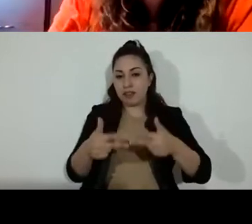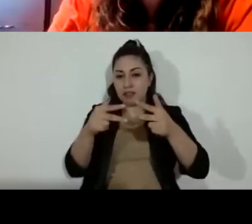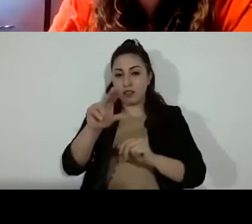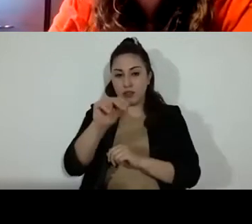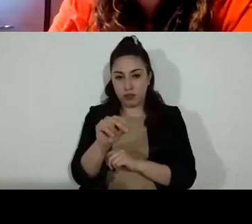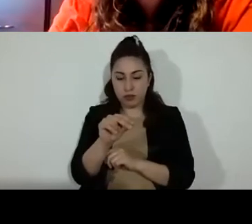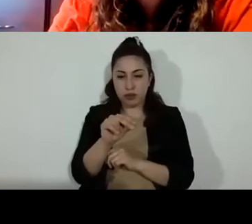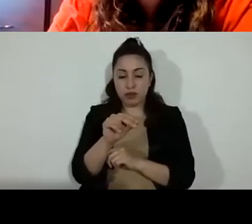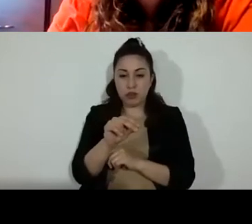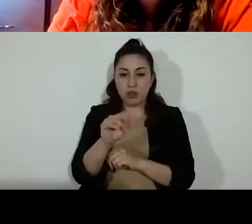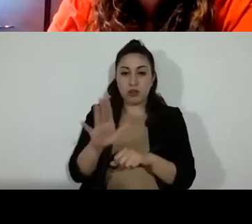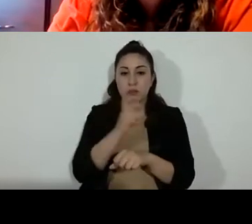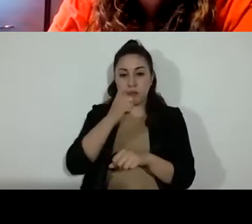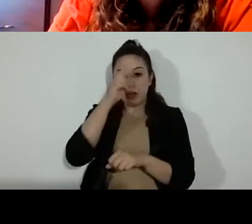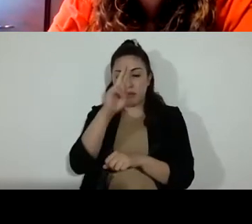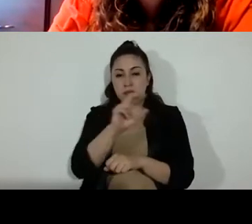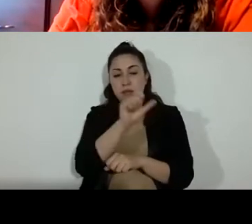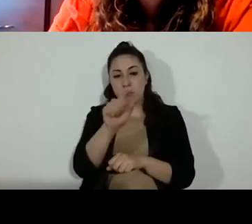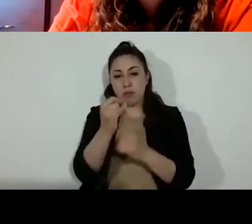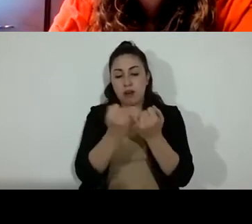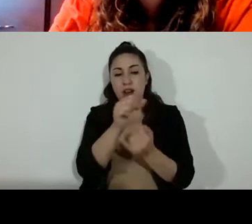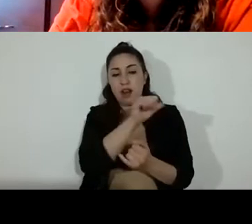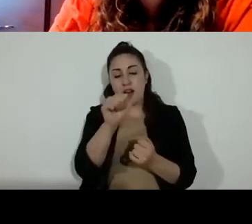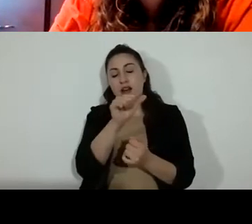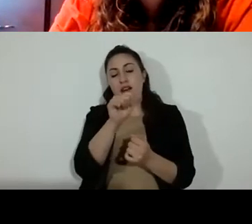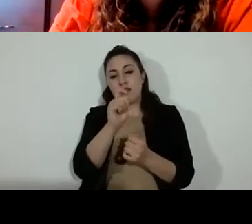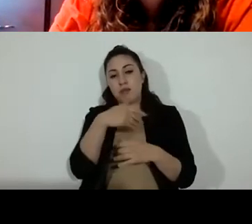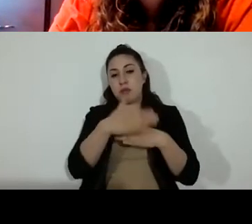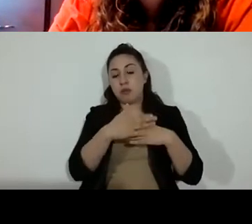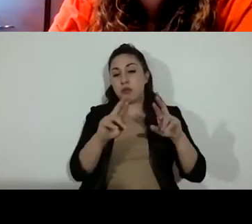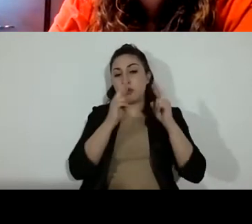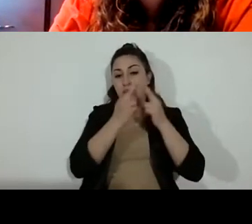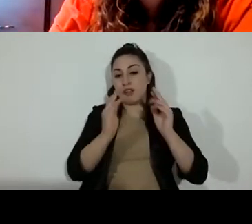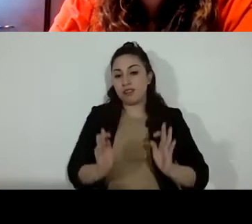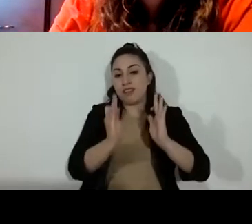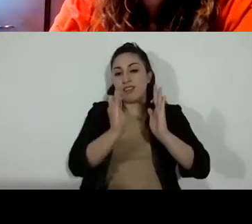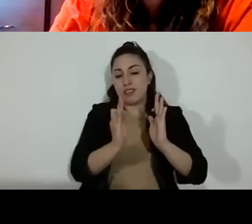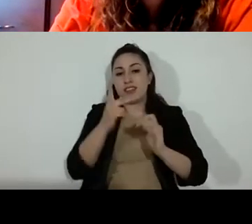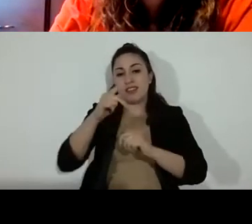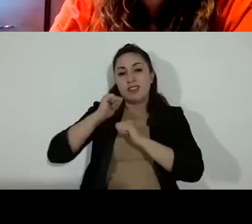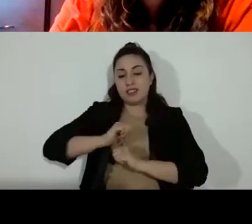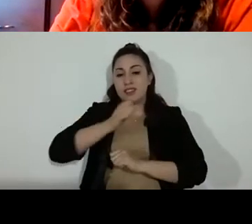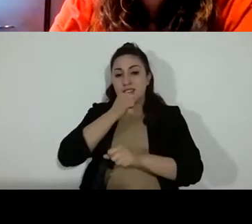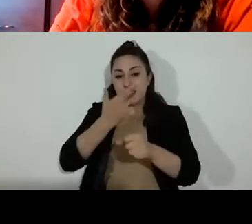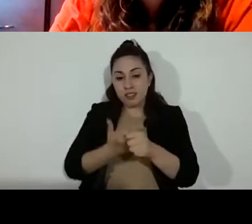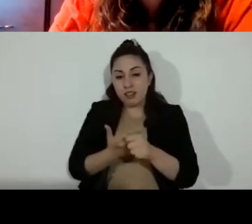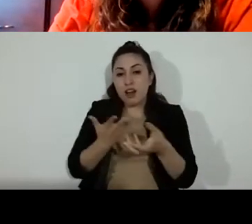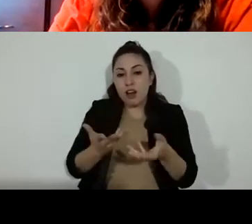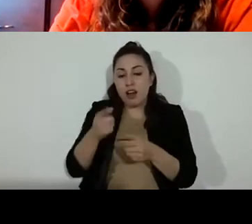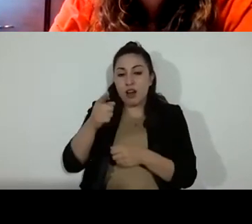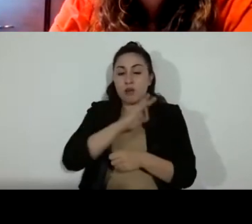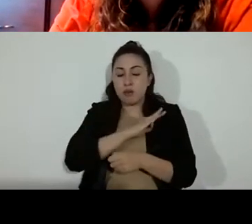propios servidores públicos, a su cargo, a la representatividad que también tienen respecto de